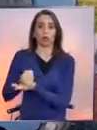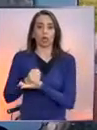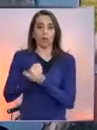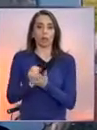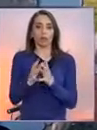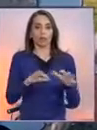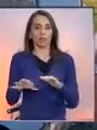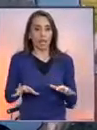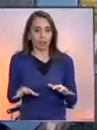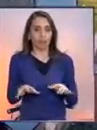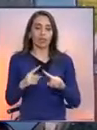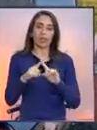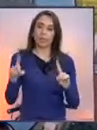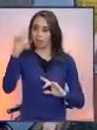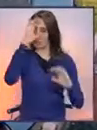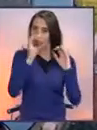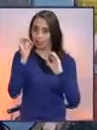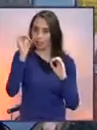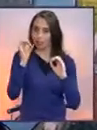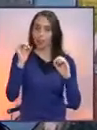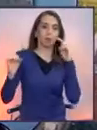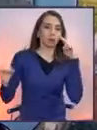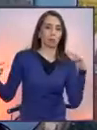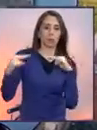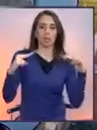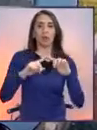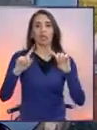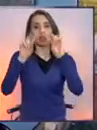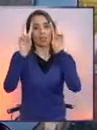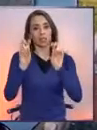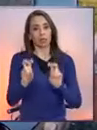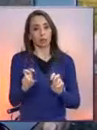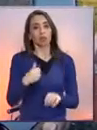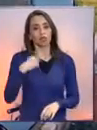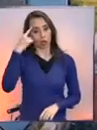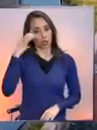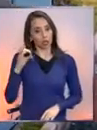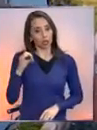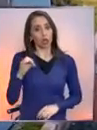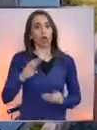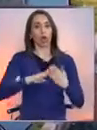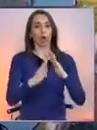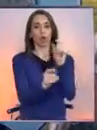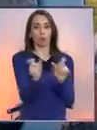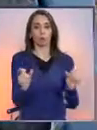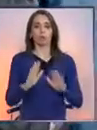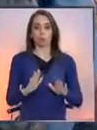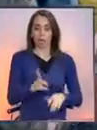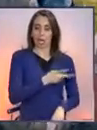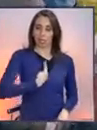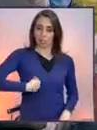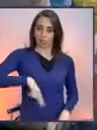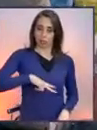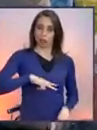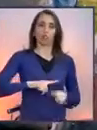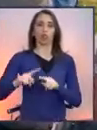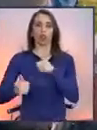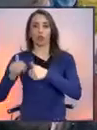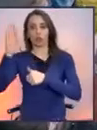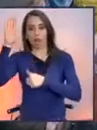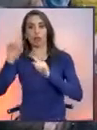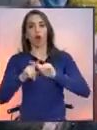cosas y tenemos diferencias y miradas distintas en muchos temas, pero yo creo que la comunidad espera, no solo de nosotros, sino también de los otros candidatos, porque